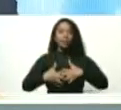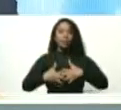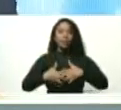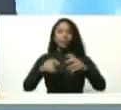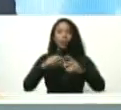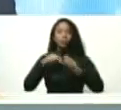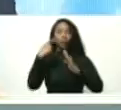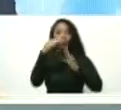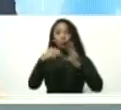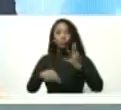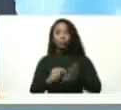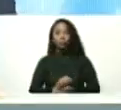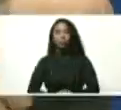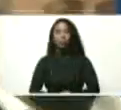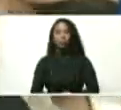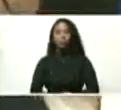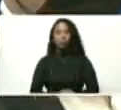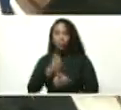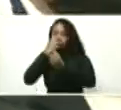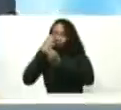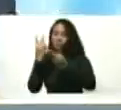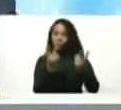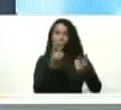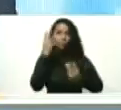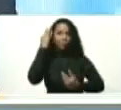Afines. Bienvenida.